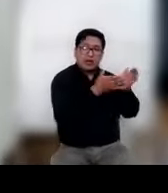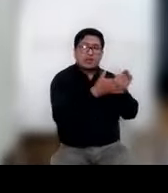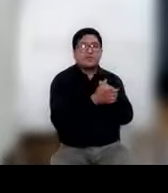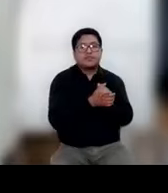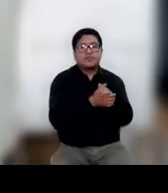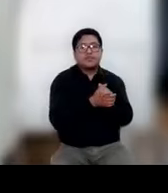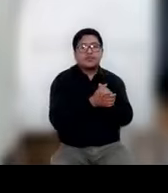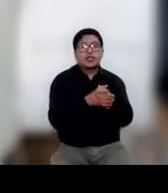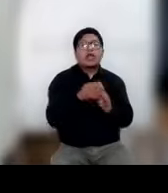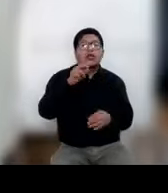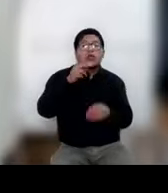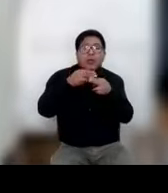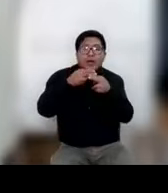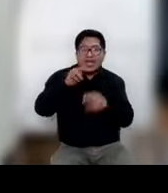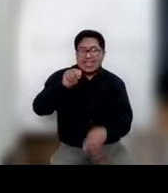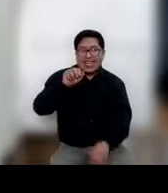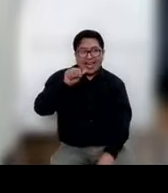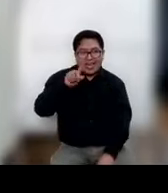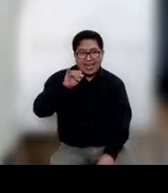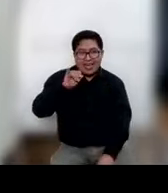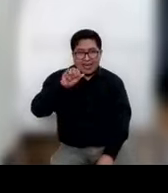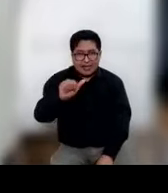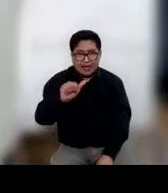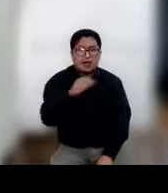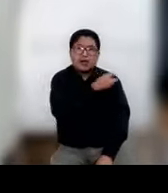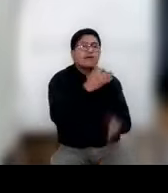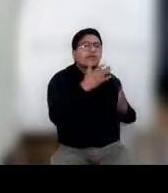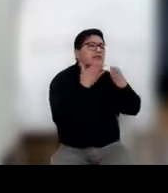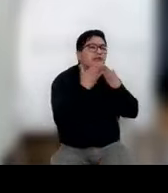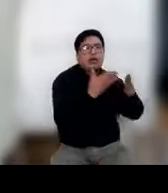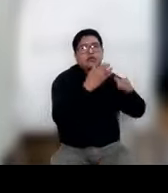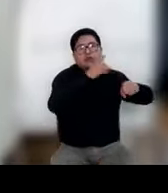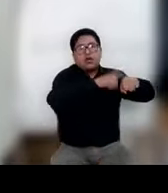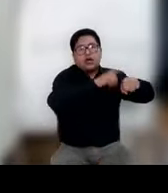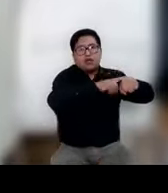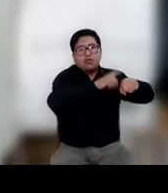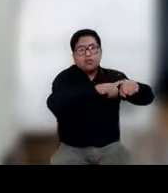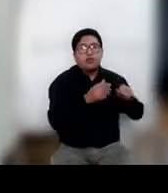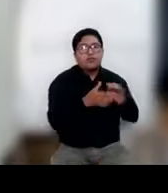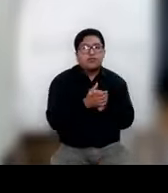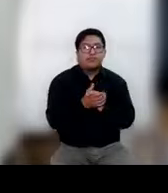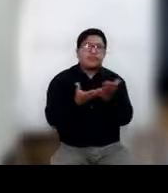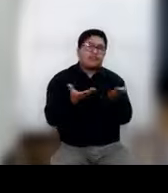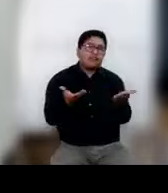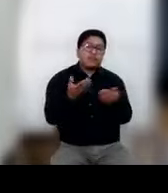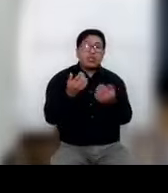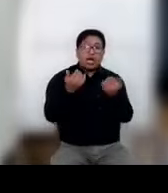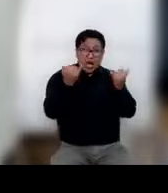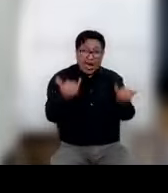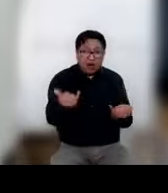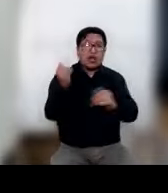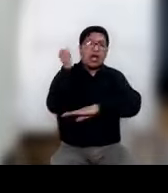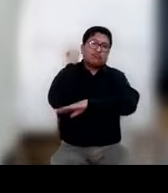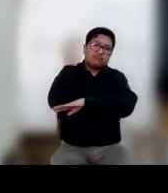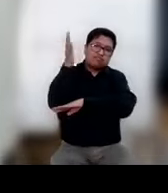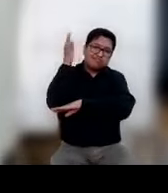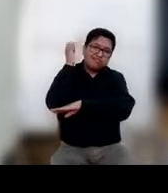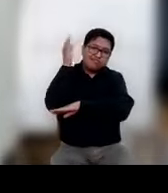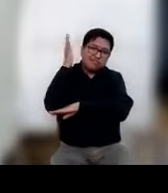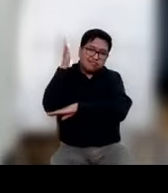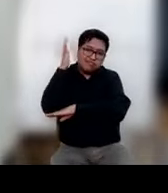señora nadia por el espacio que nos ha dado porque después de estas de este conversatorio de ésta de este taller